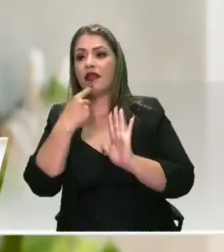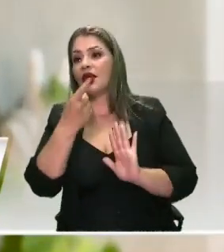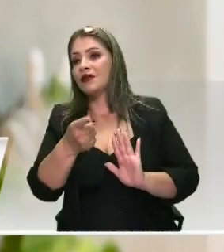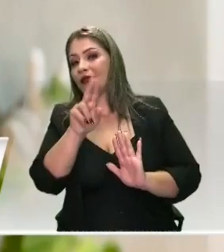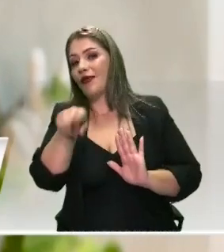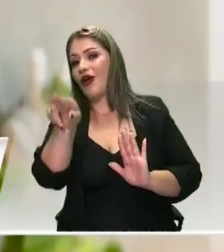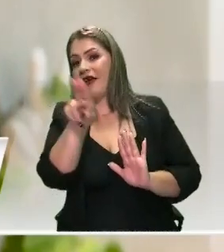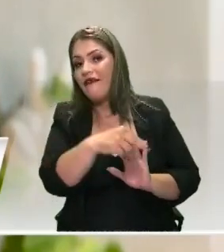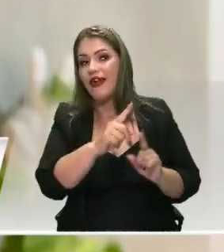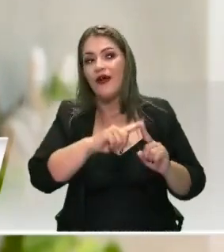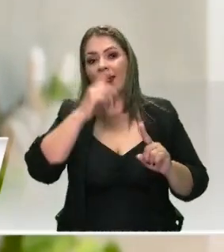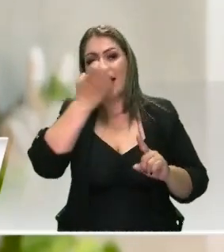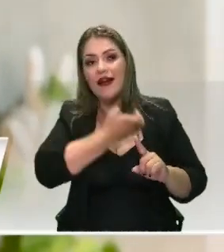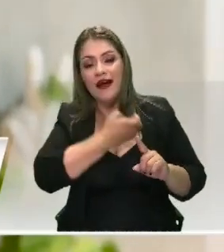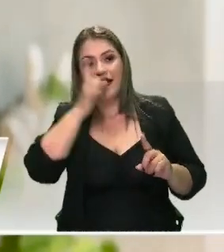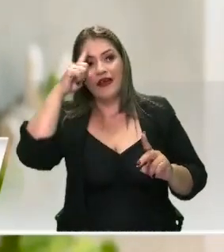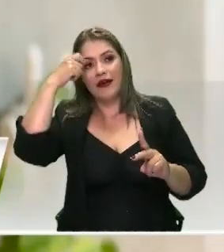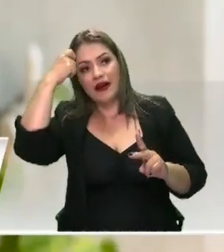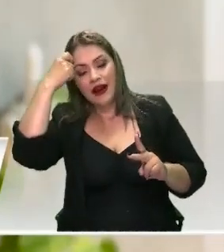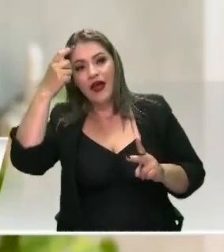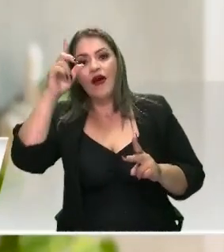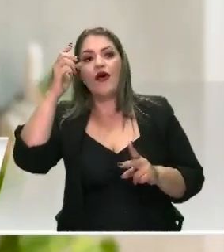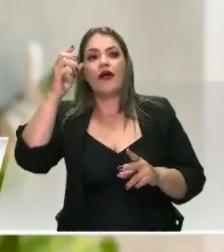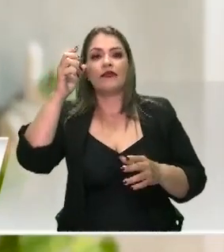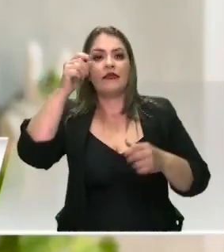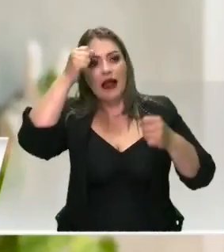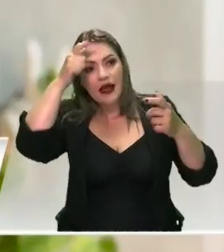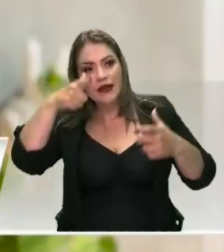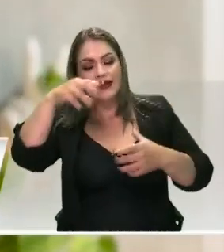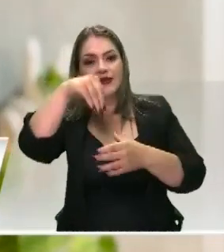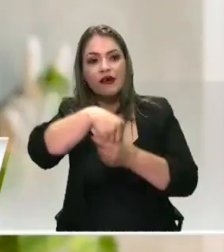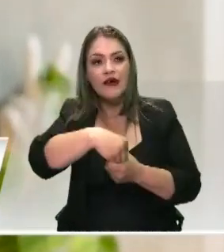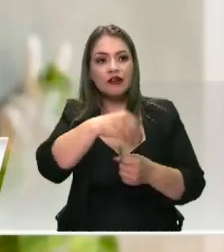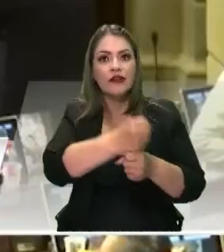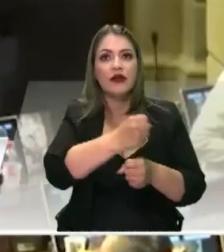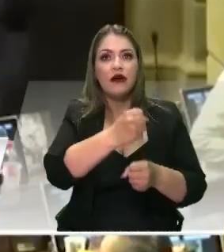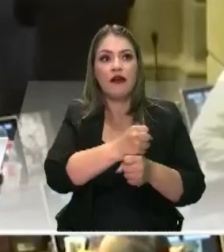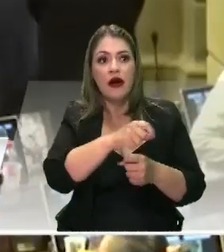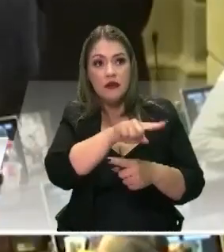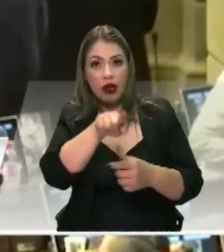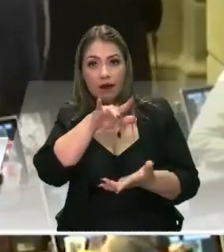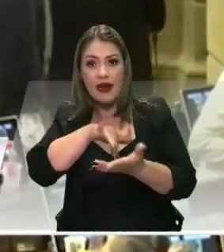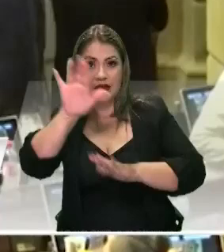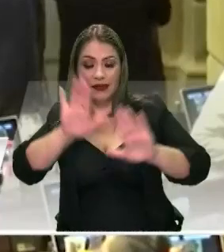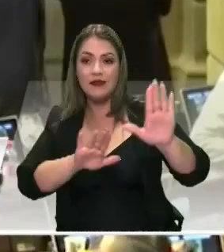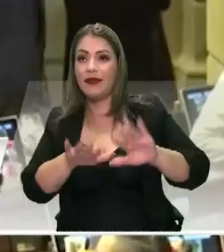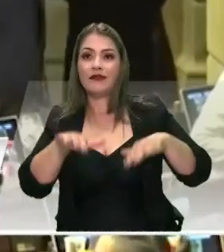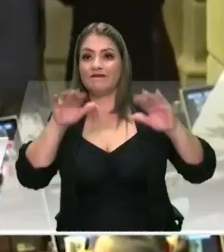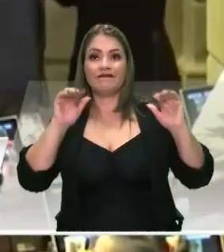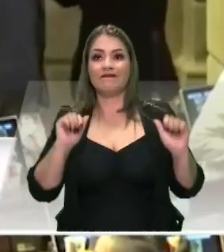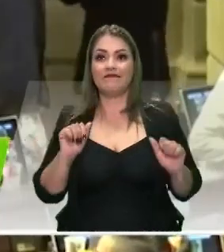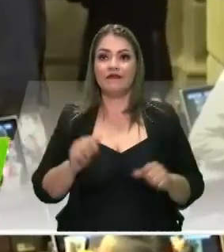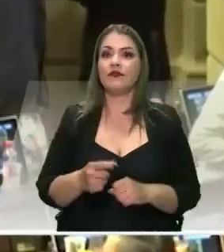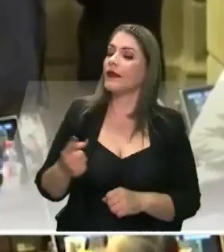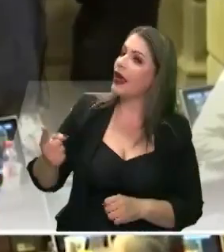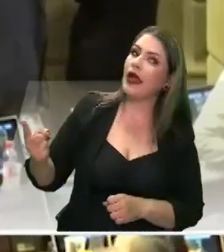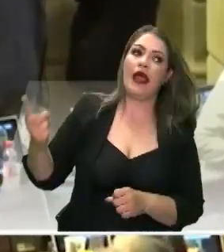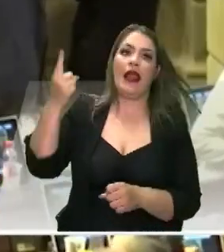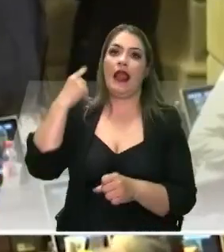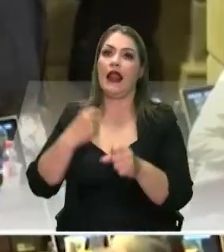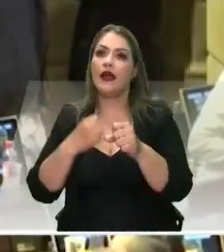los gobernadores y el presidente de la República participen en época electoral. El año pasado fue radicado un proyecto de